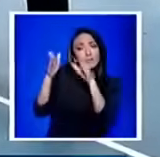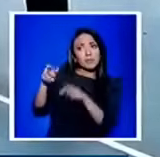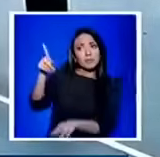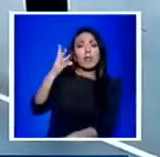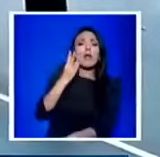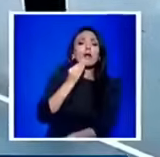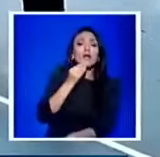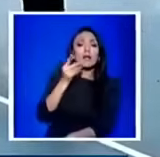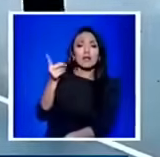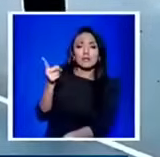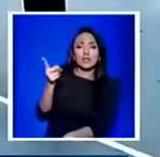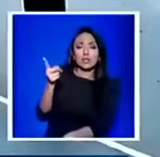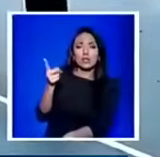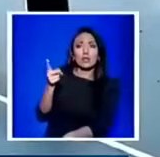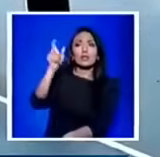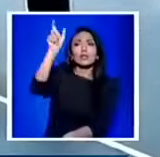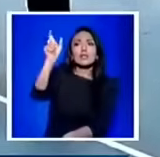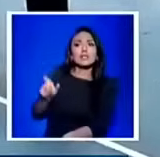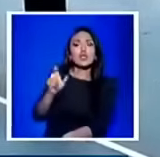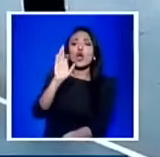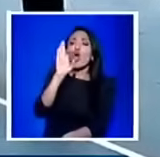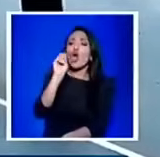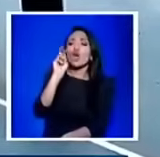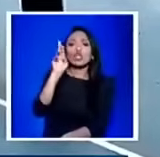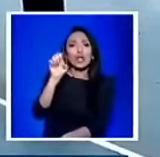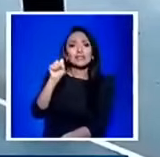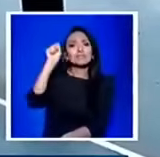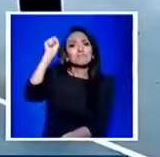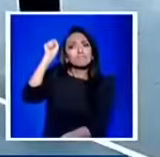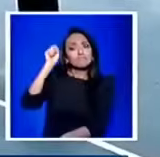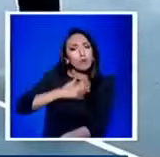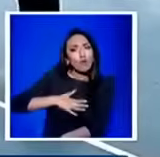Alfaro, al señor Cristian Torres, que por favor, o sea,